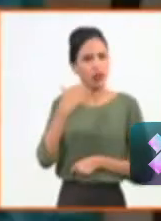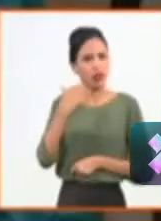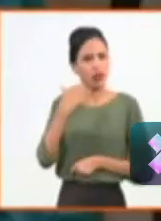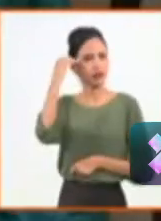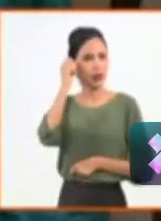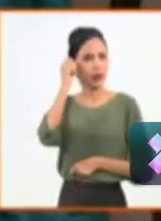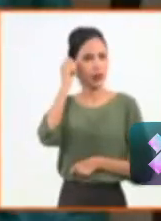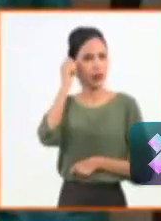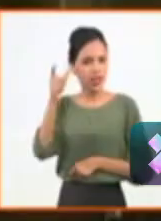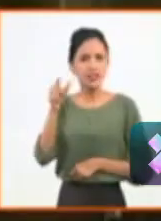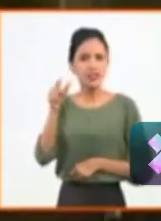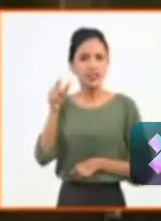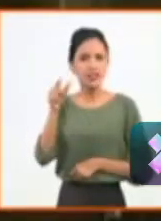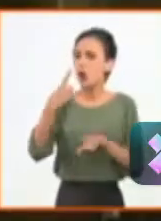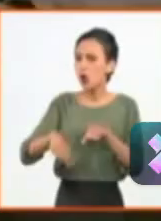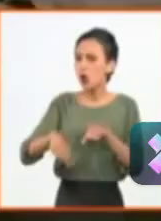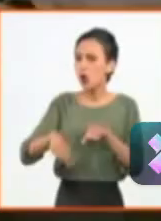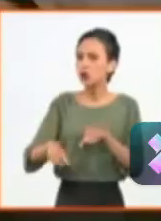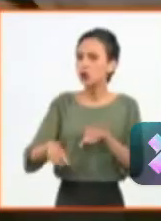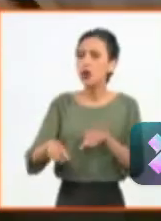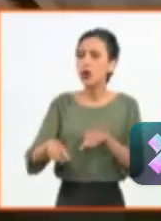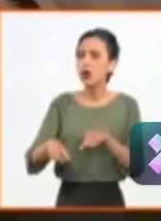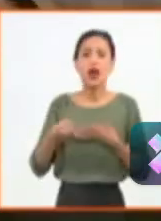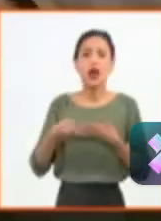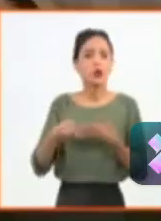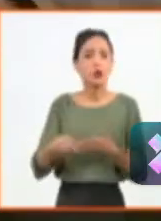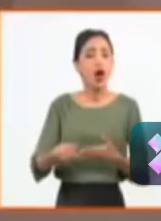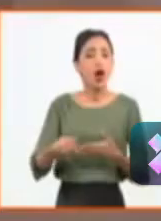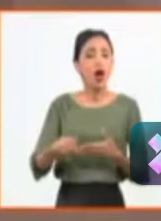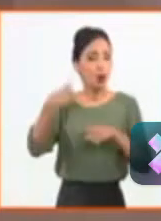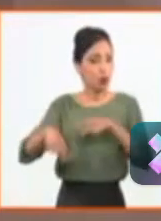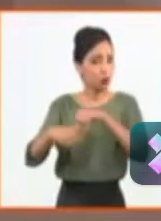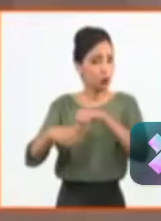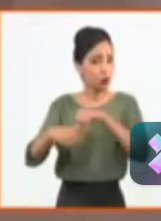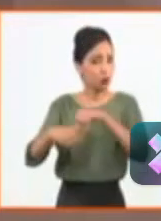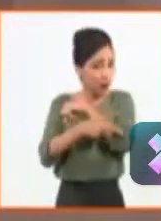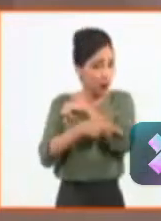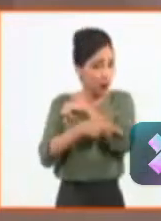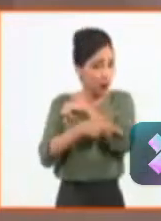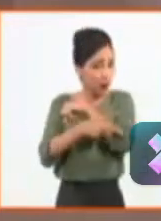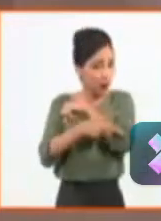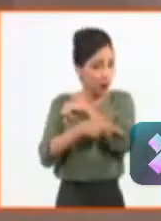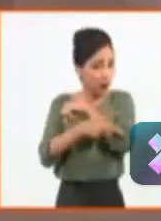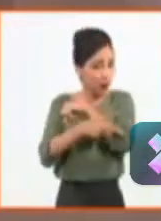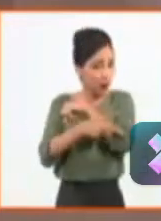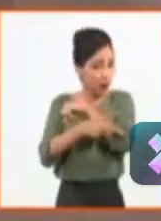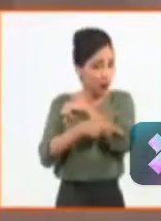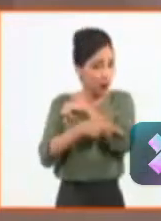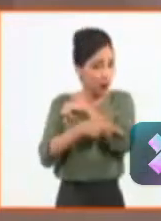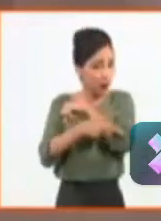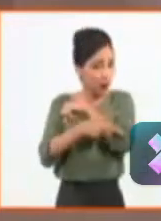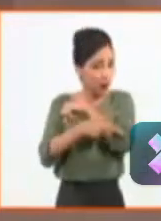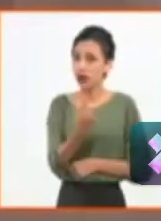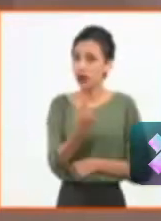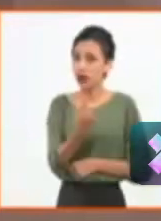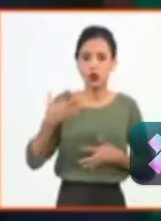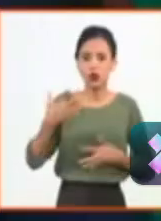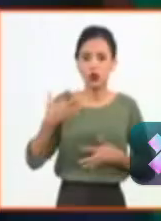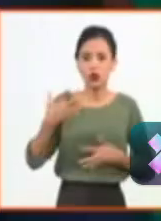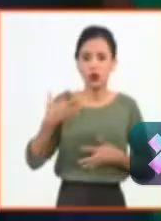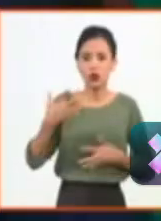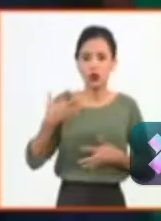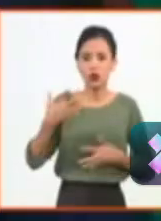cumpliendo varias misiones, miembros de las brigadas Henry Reed. Todos hemos sido unos en virtud de un mejor